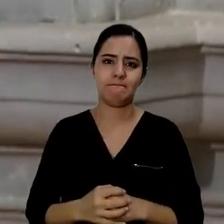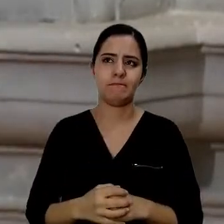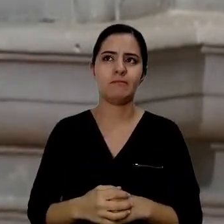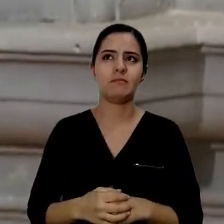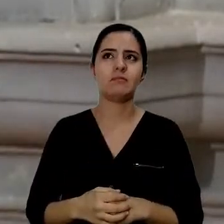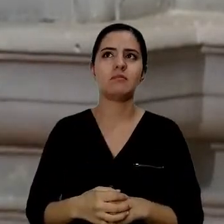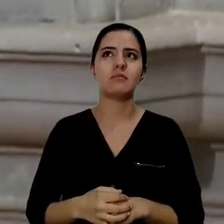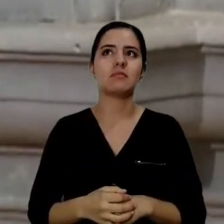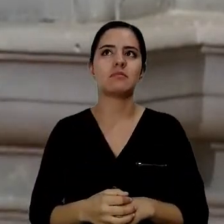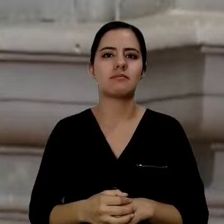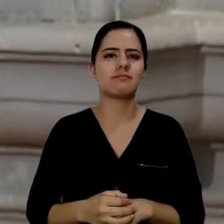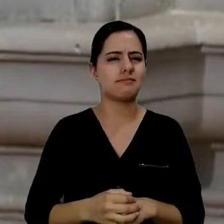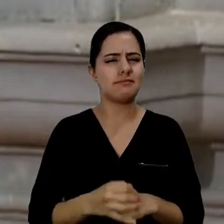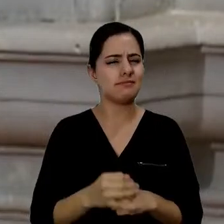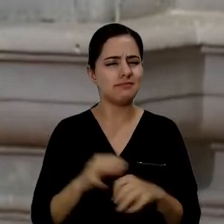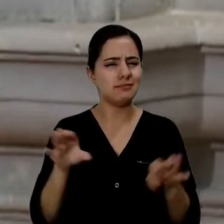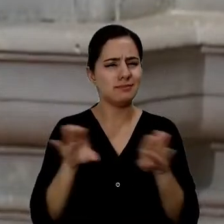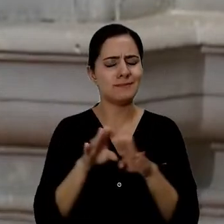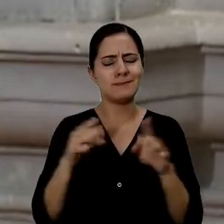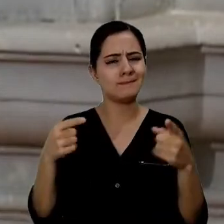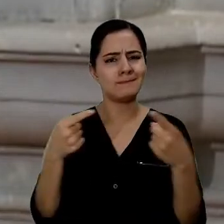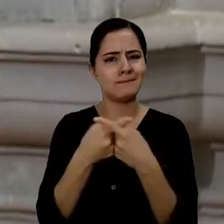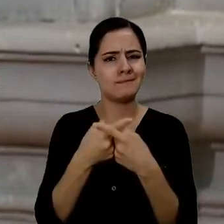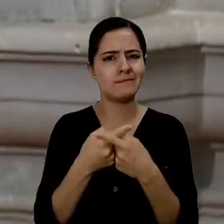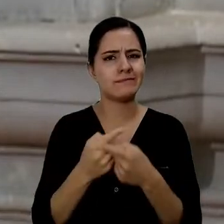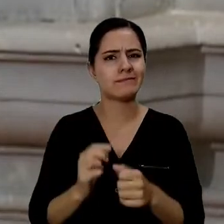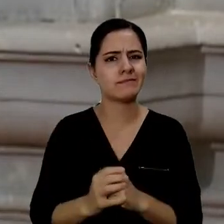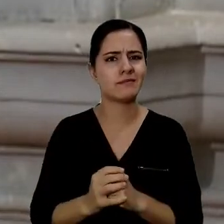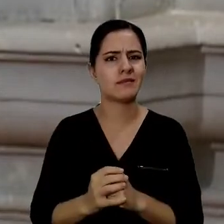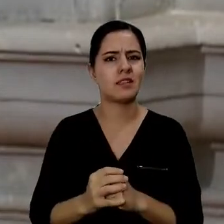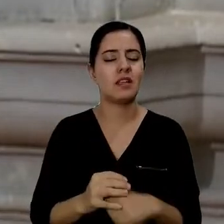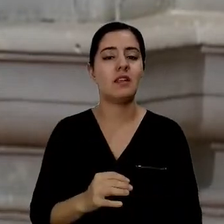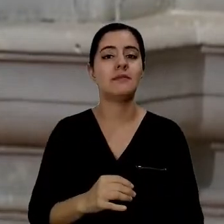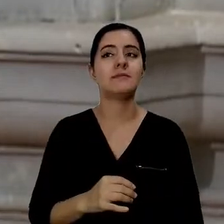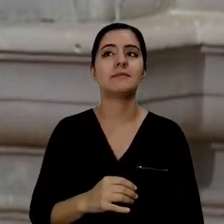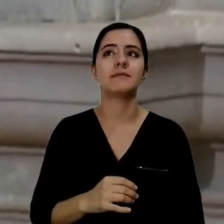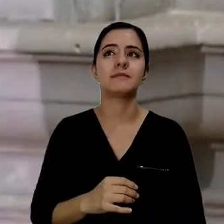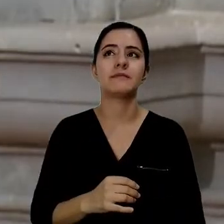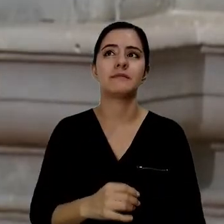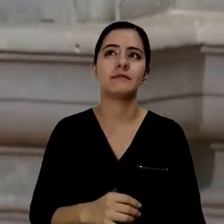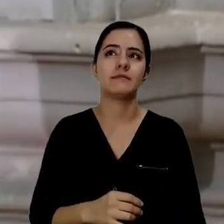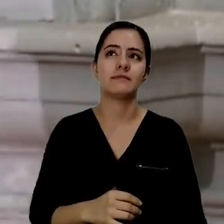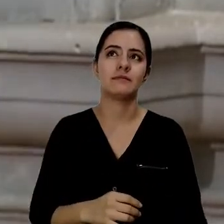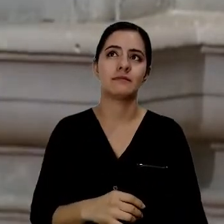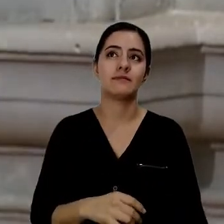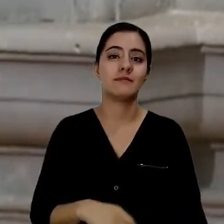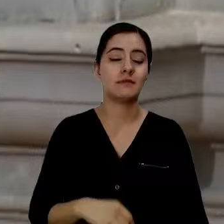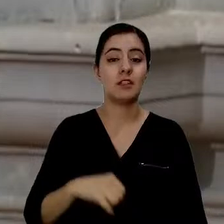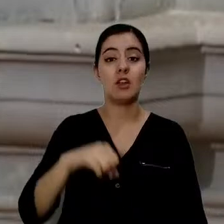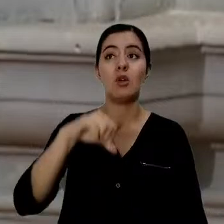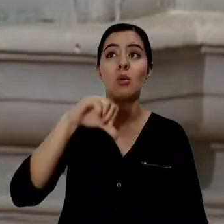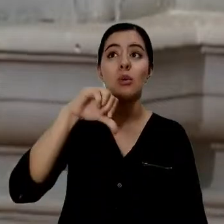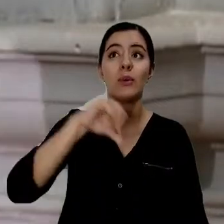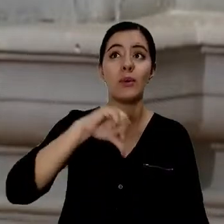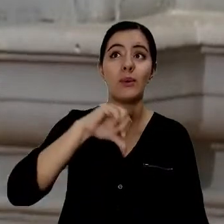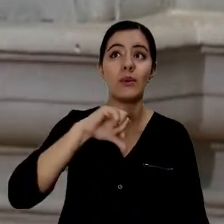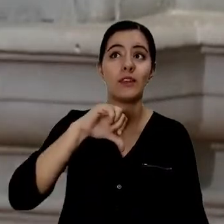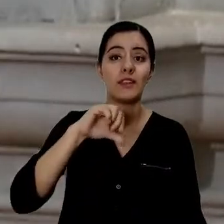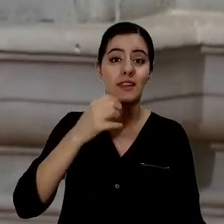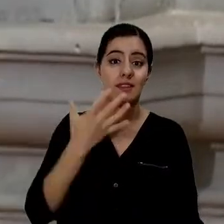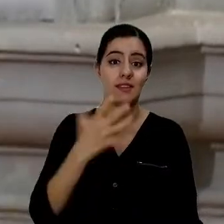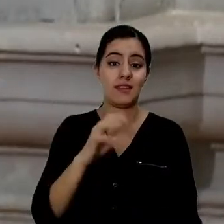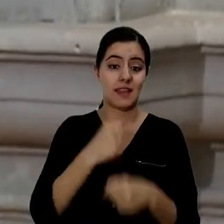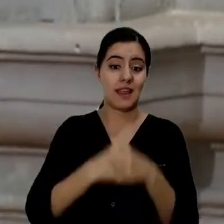Qué paradoja que justamente hoy, hace 10 años,